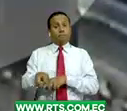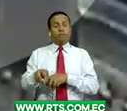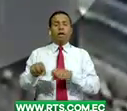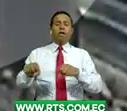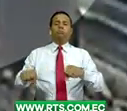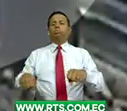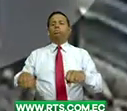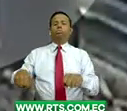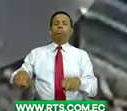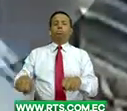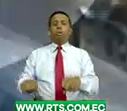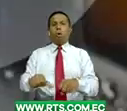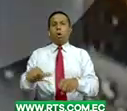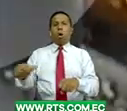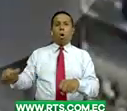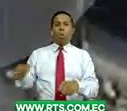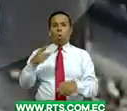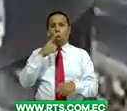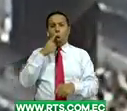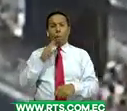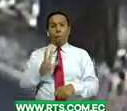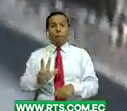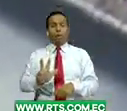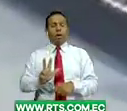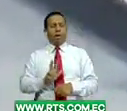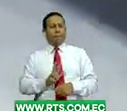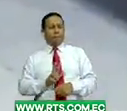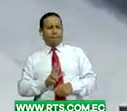tres individuos en actitud sospechosa.